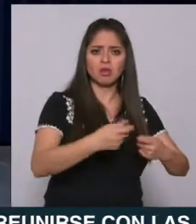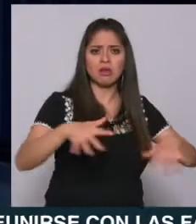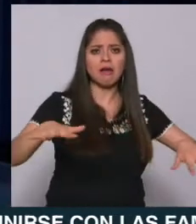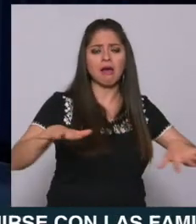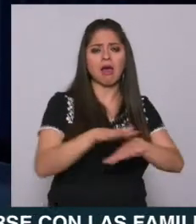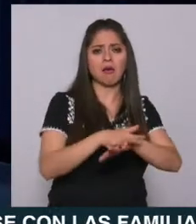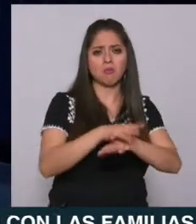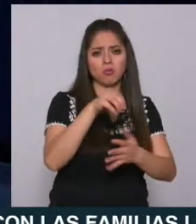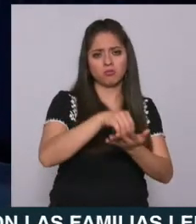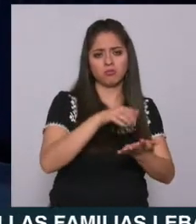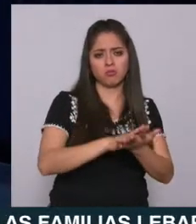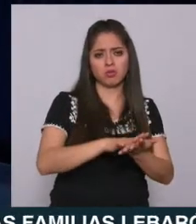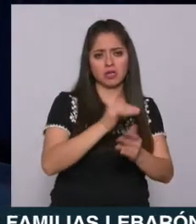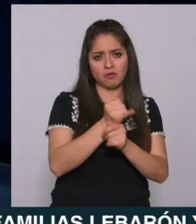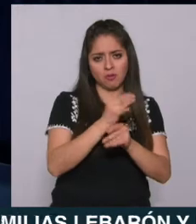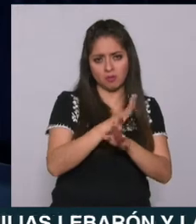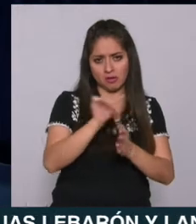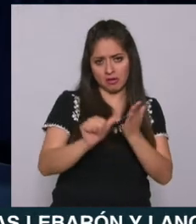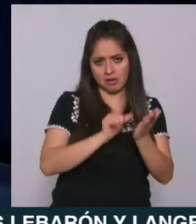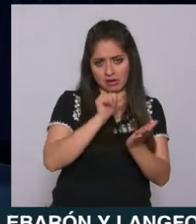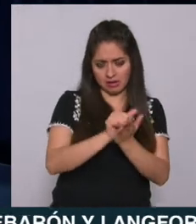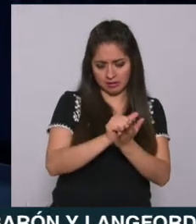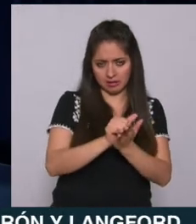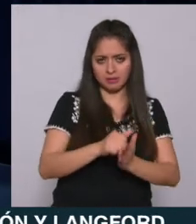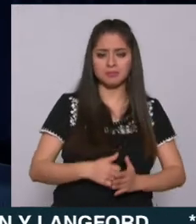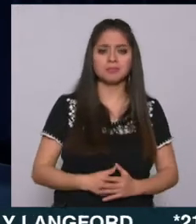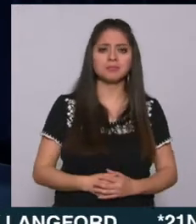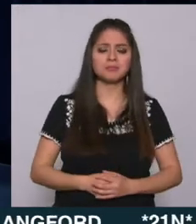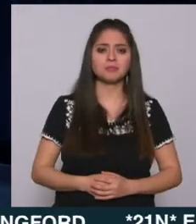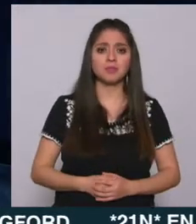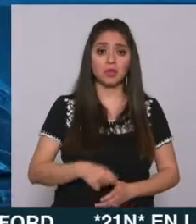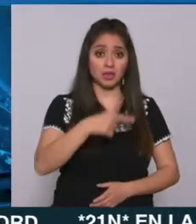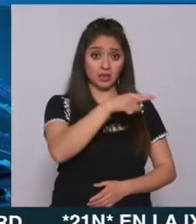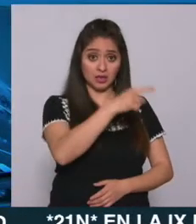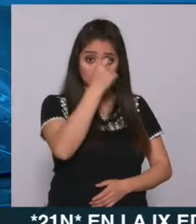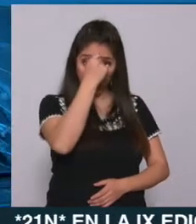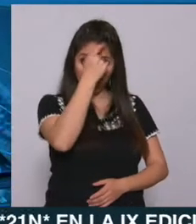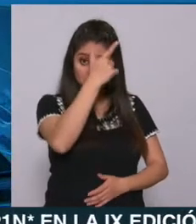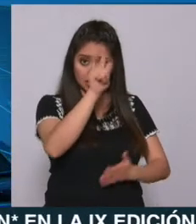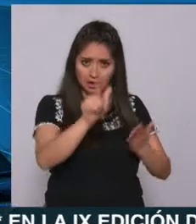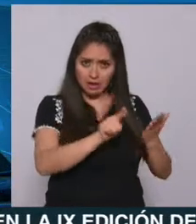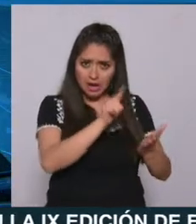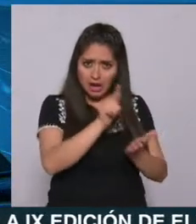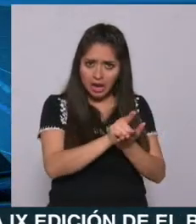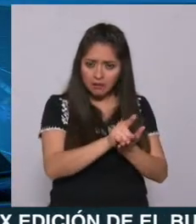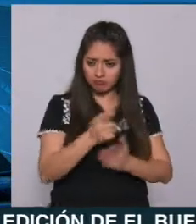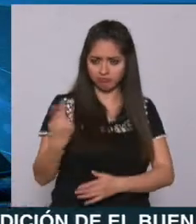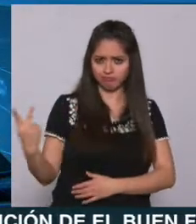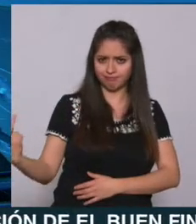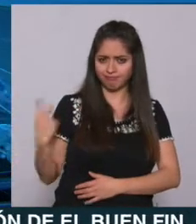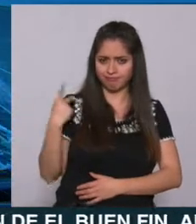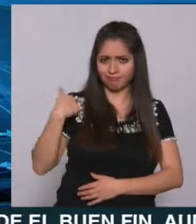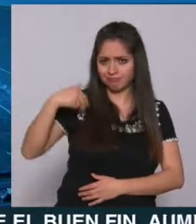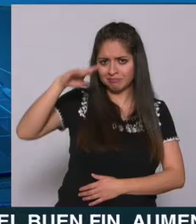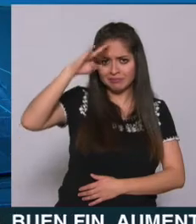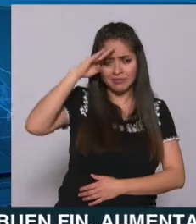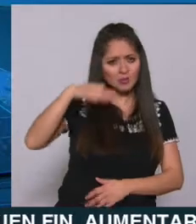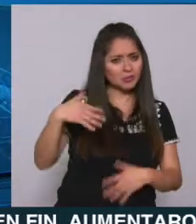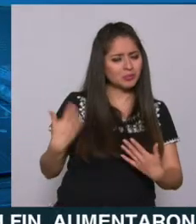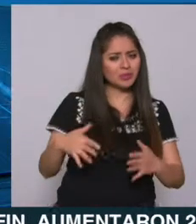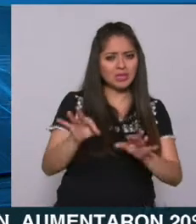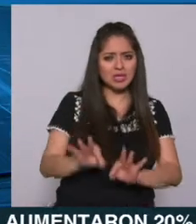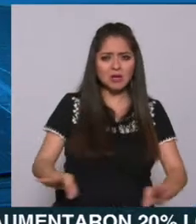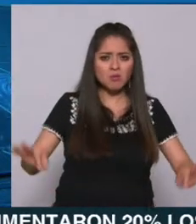cambio. Entonces, esta iniciativa, la verdad, es muy importante porque nos